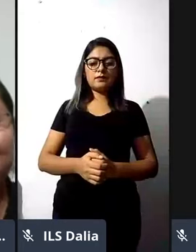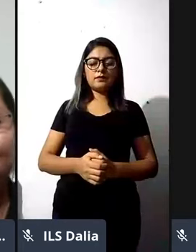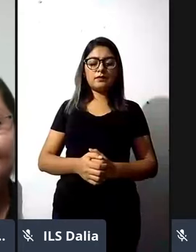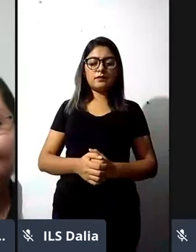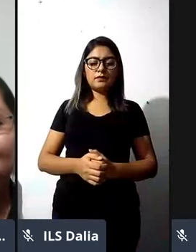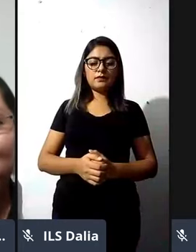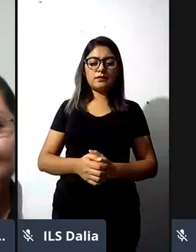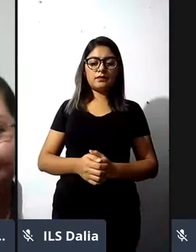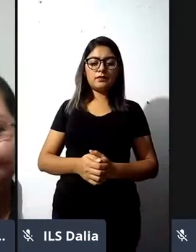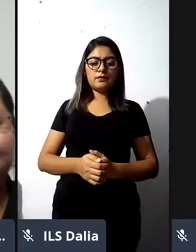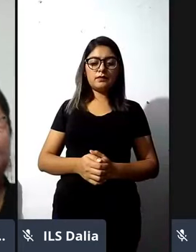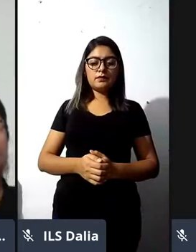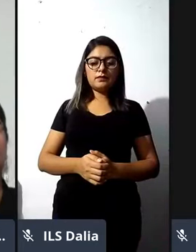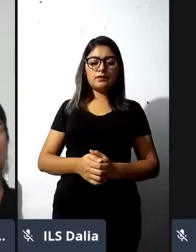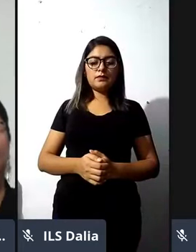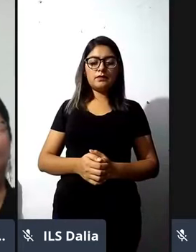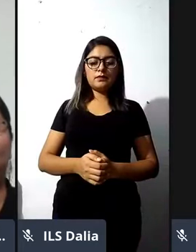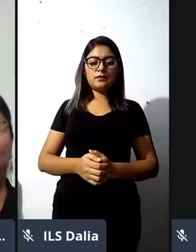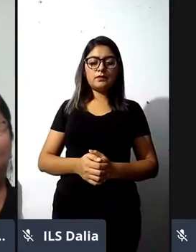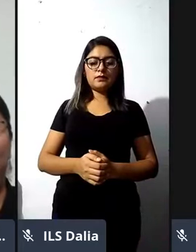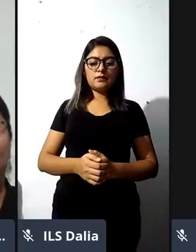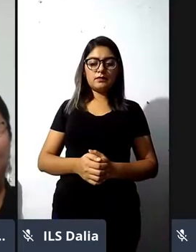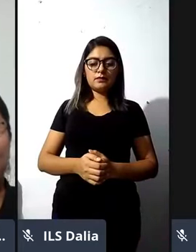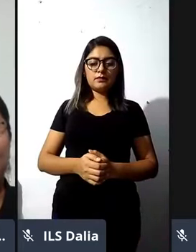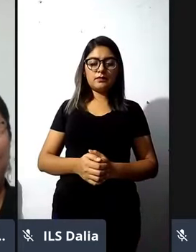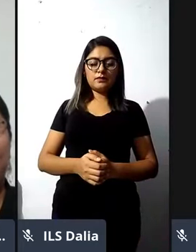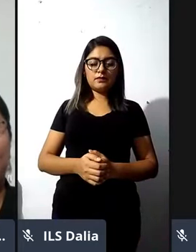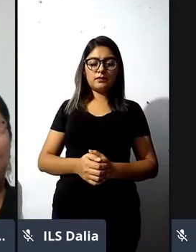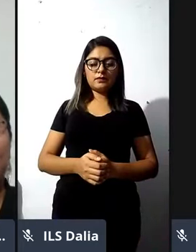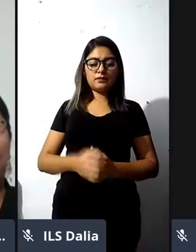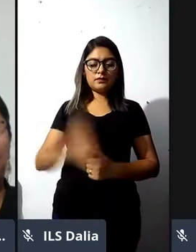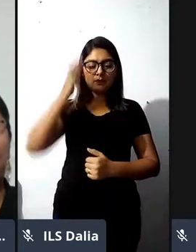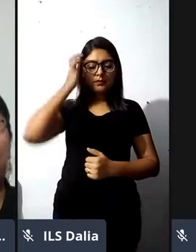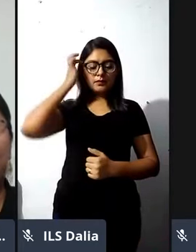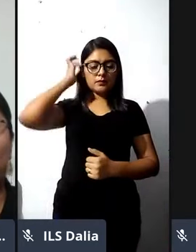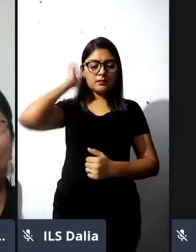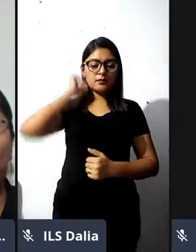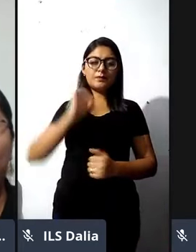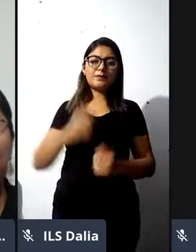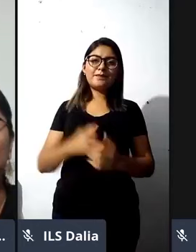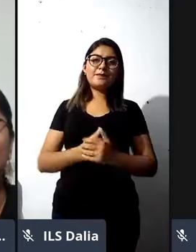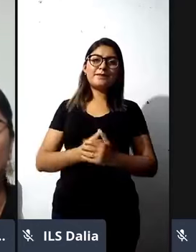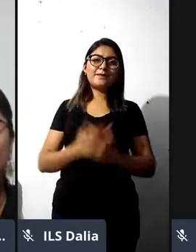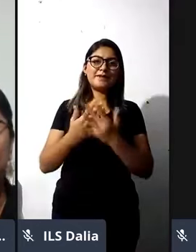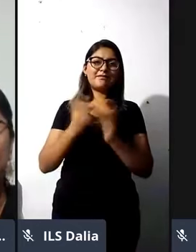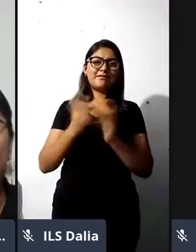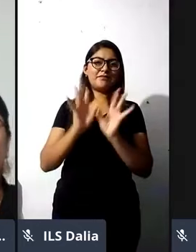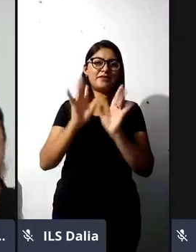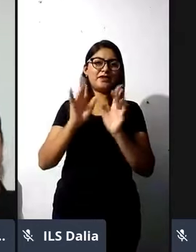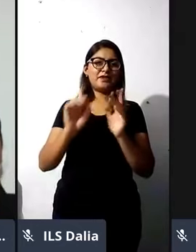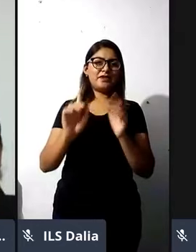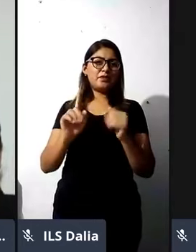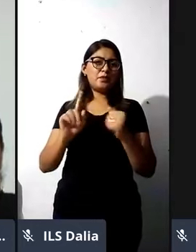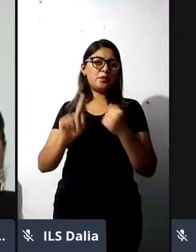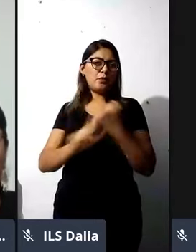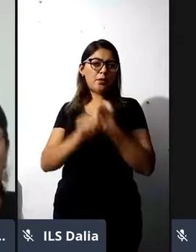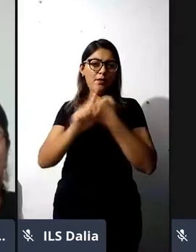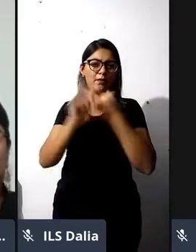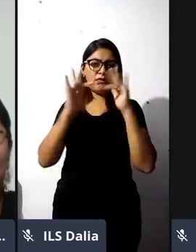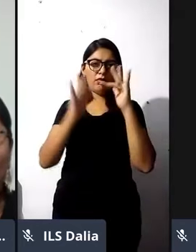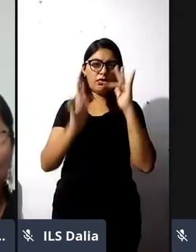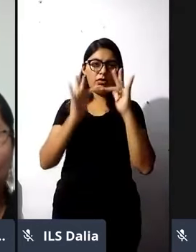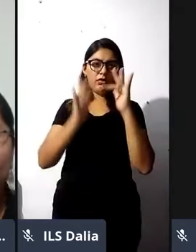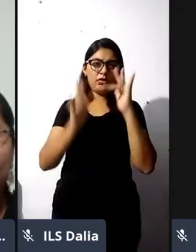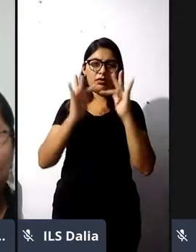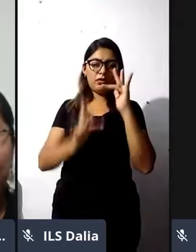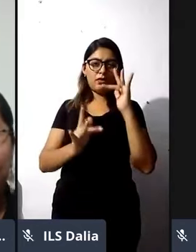Vamos a restablecer en un momento con la maestra. Estaba teniendo problemas con su conectividad. Aprovecho para